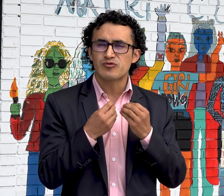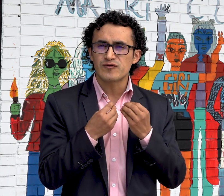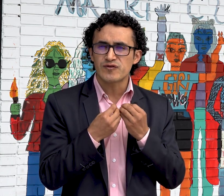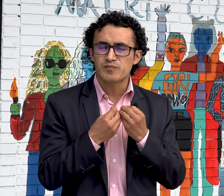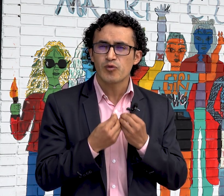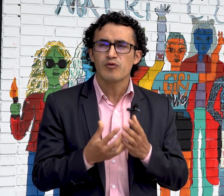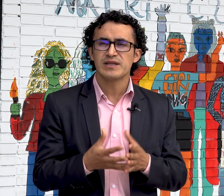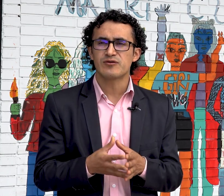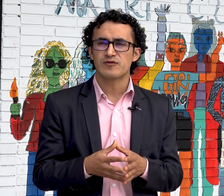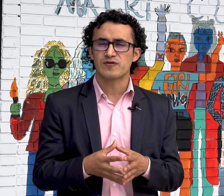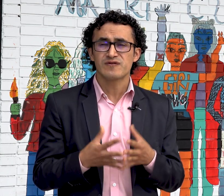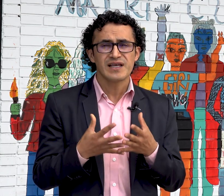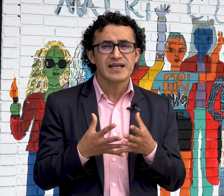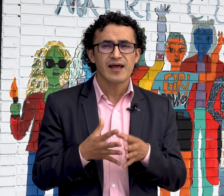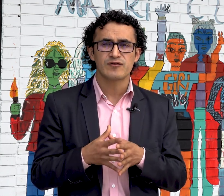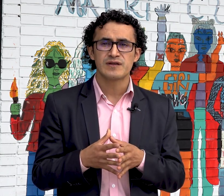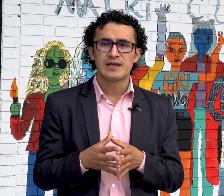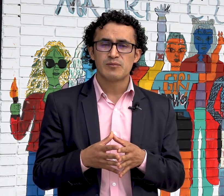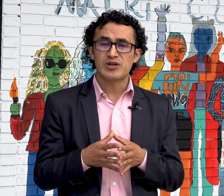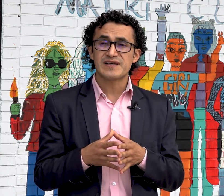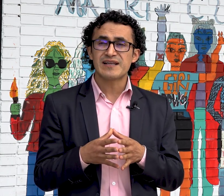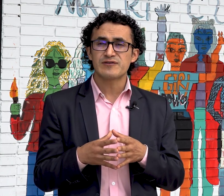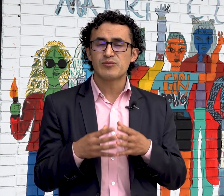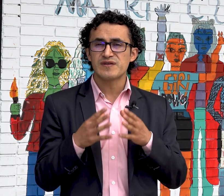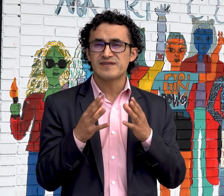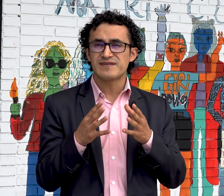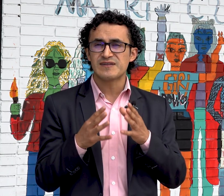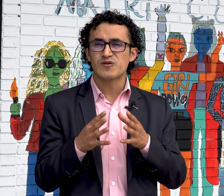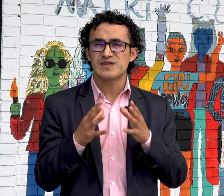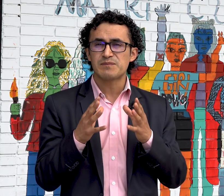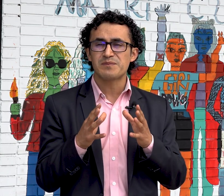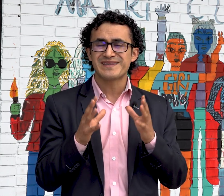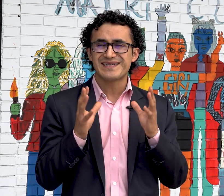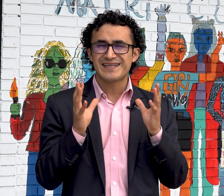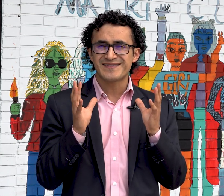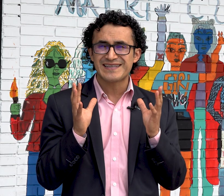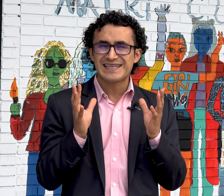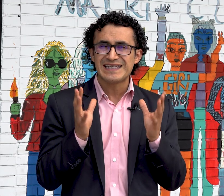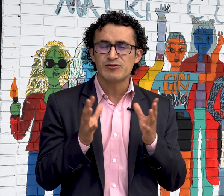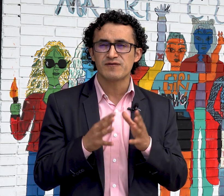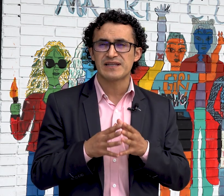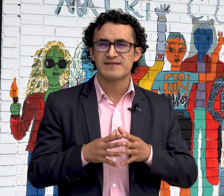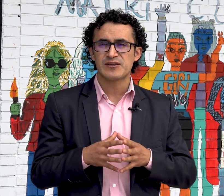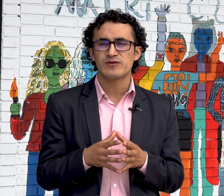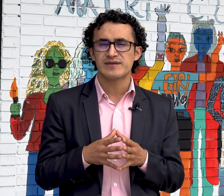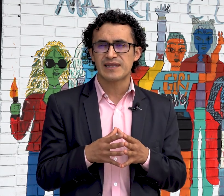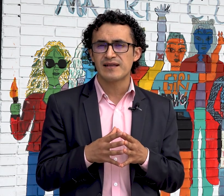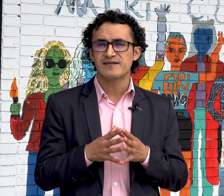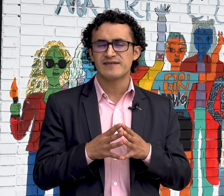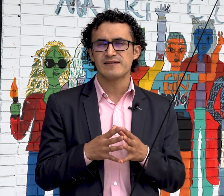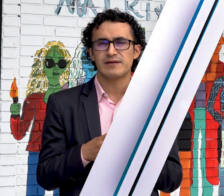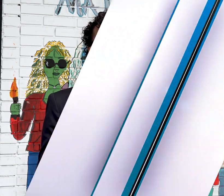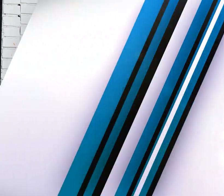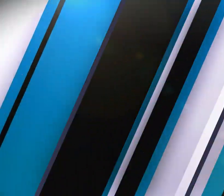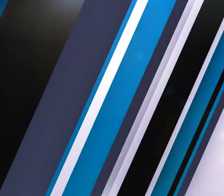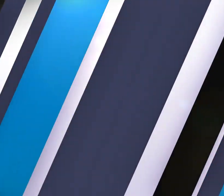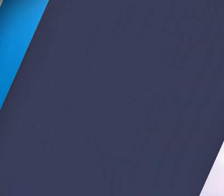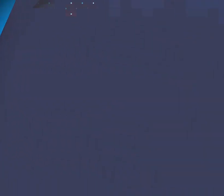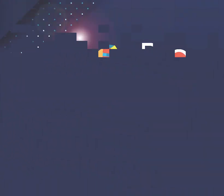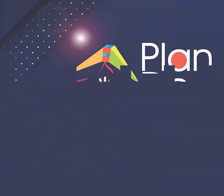los recursos públicos, son sagrados. Por esa razón hemos insistido siempre en mantener este equilibrio financiero tan